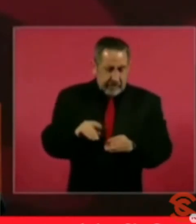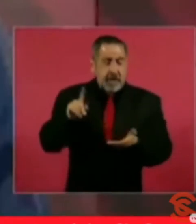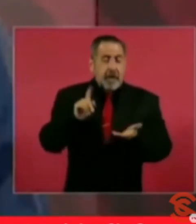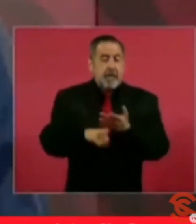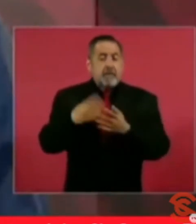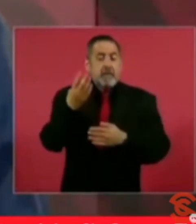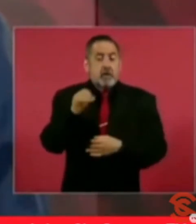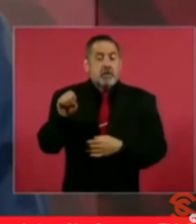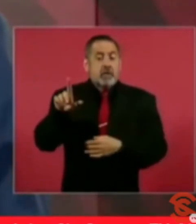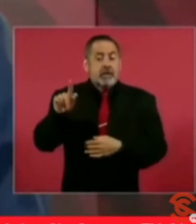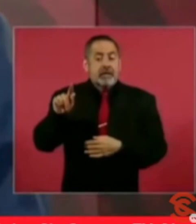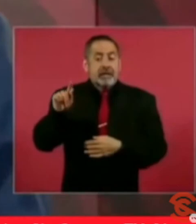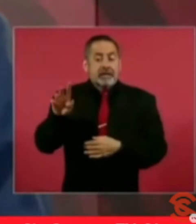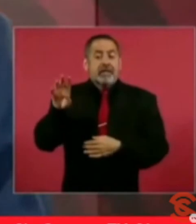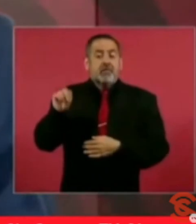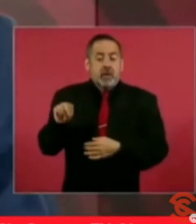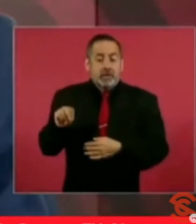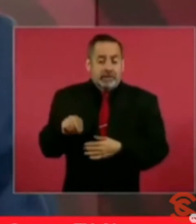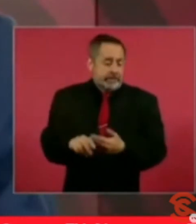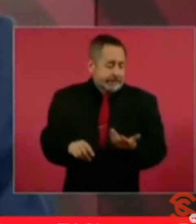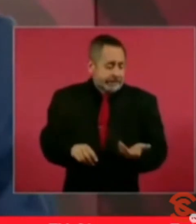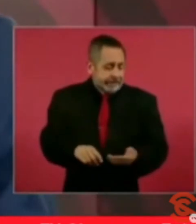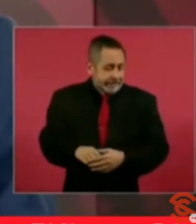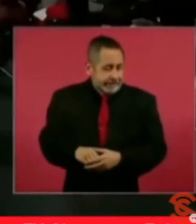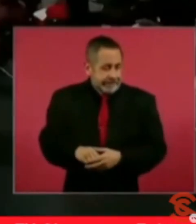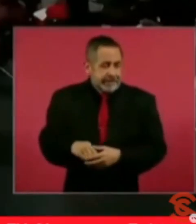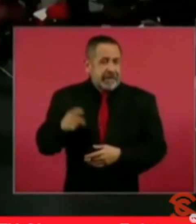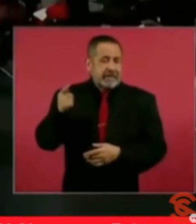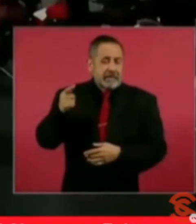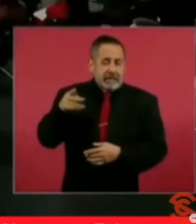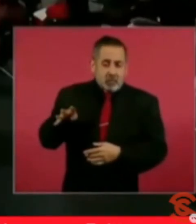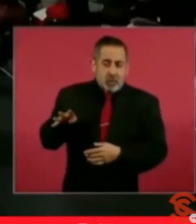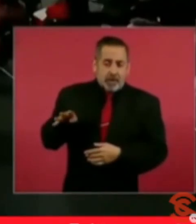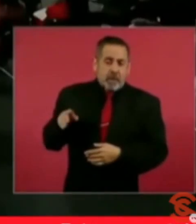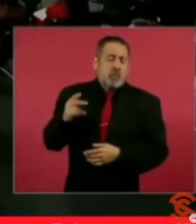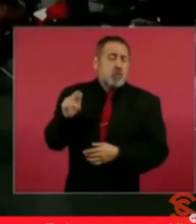1979. Fíjense.